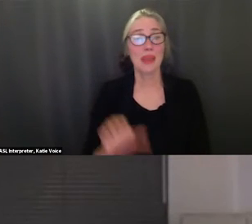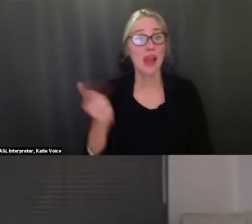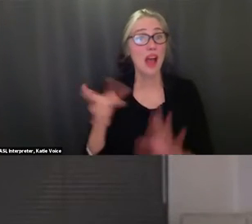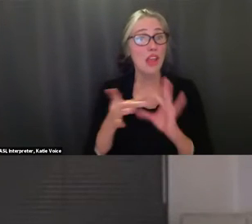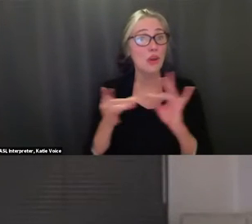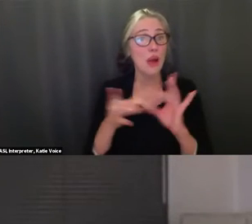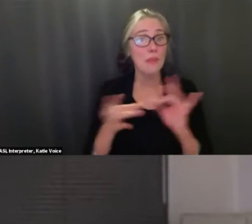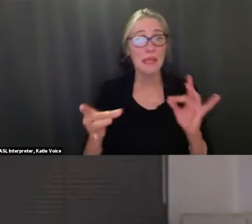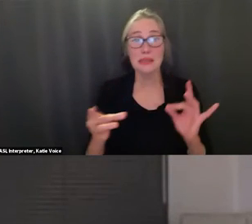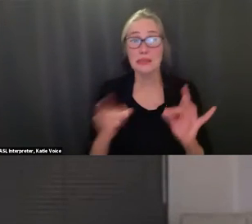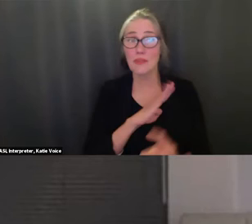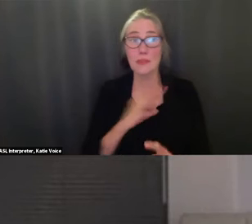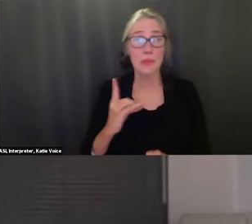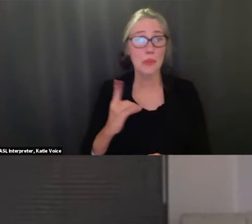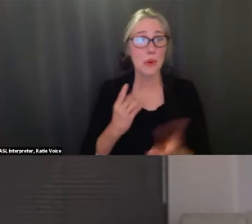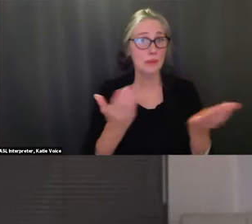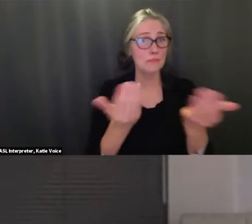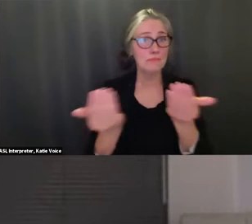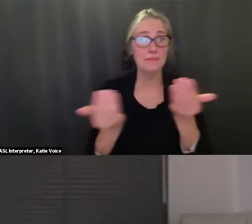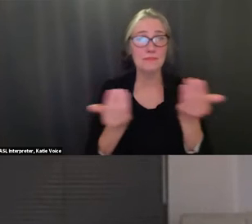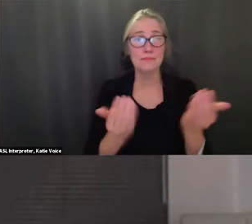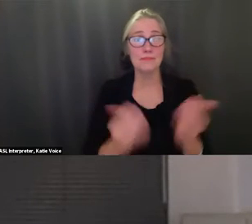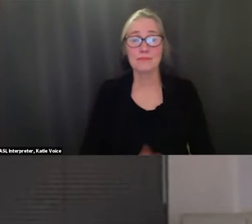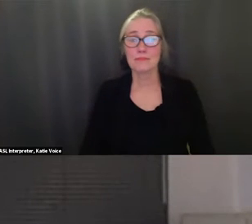¿Algún otro comentario de los miembros del consejo?